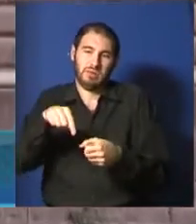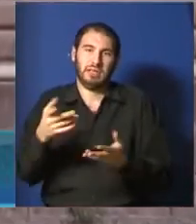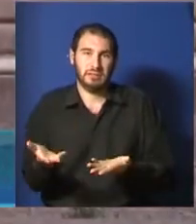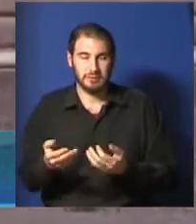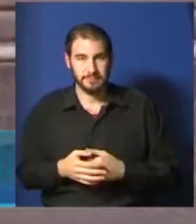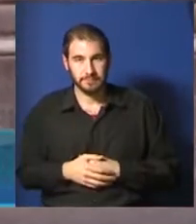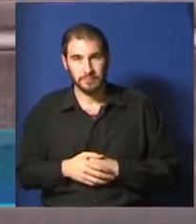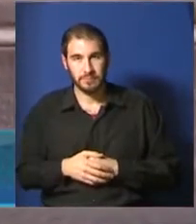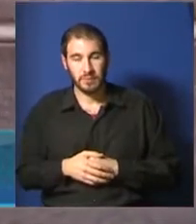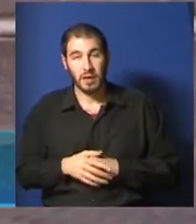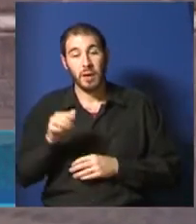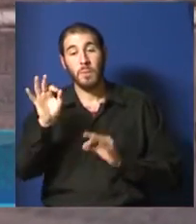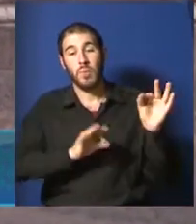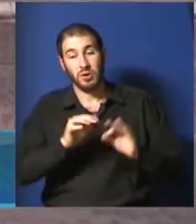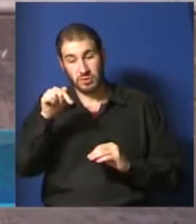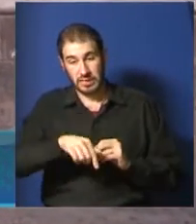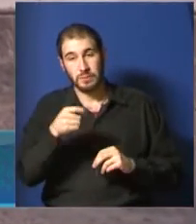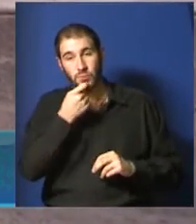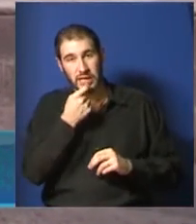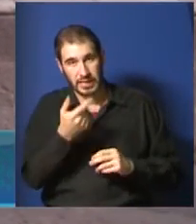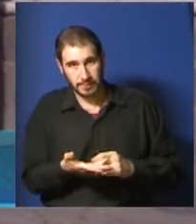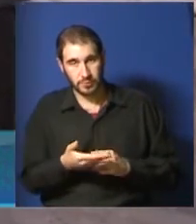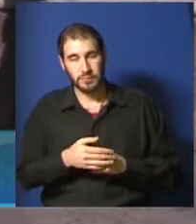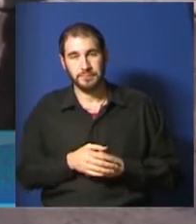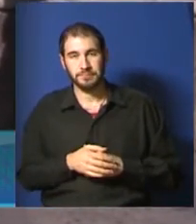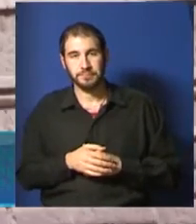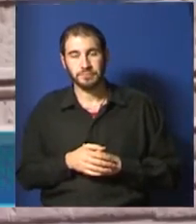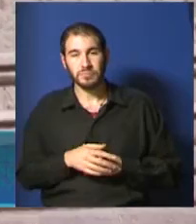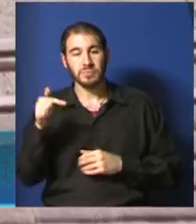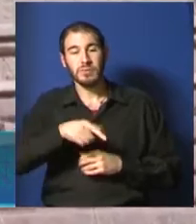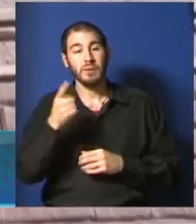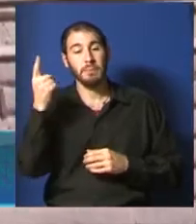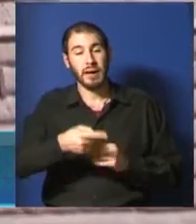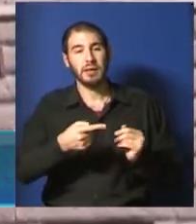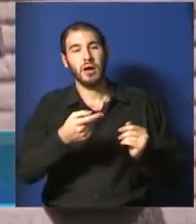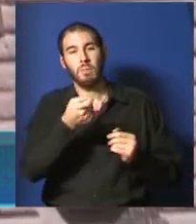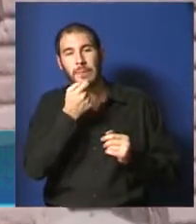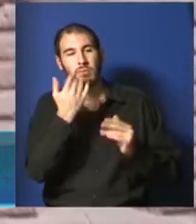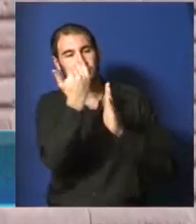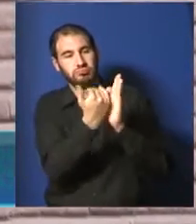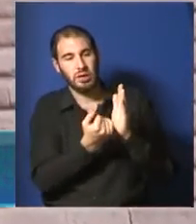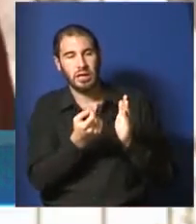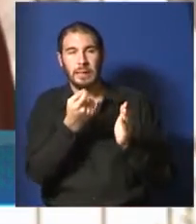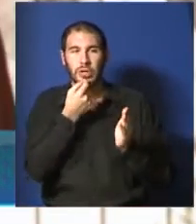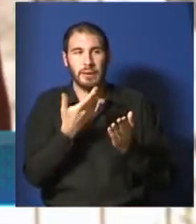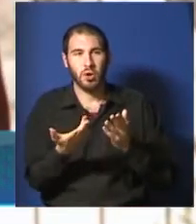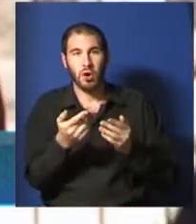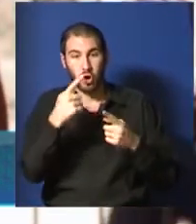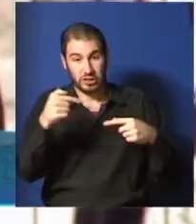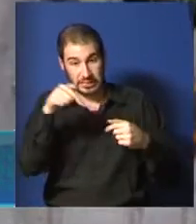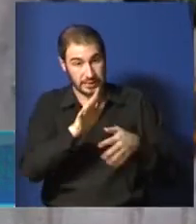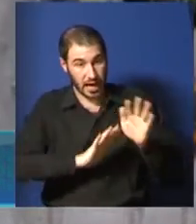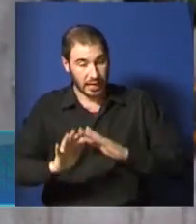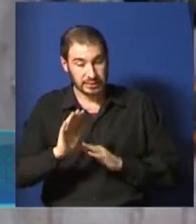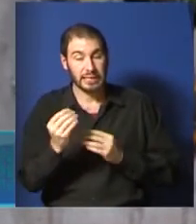decir, y en este proyecto, por ejemplo, se establecen situaciones tales como, pues, frente a esto,